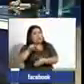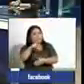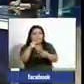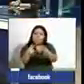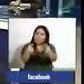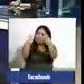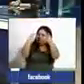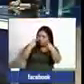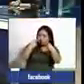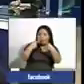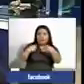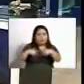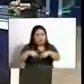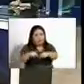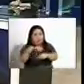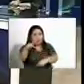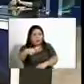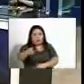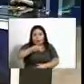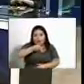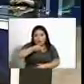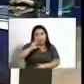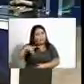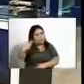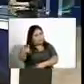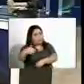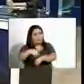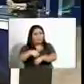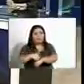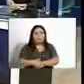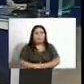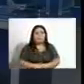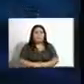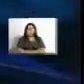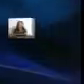pedimos a ustedes que sigan informándose con Noticiero Hechos. En breve regresamos.